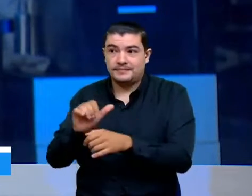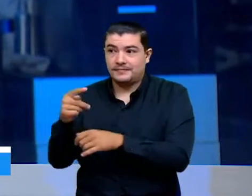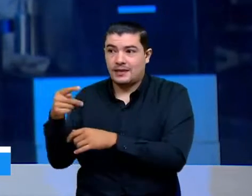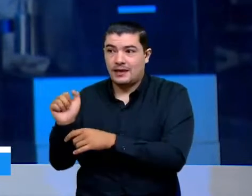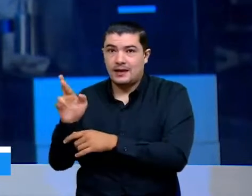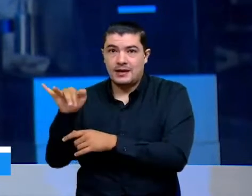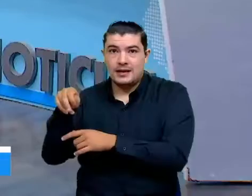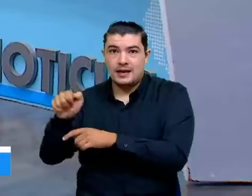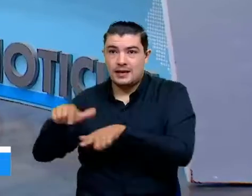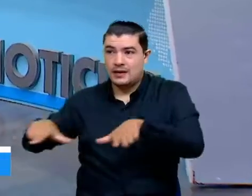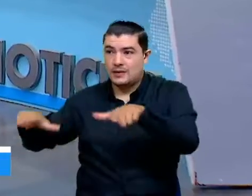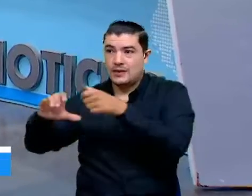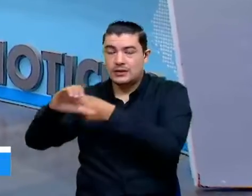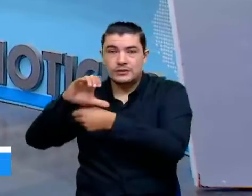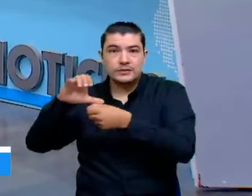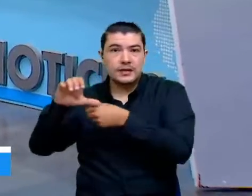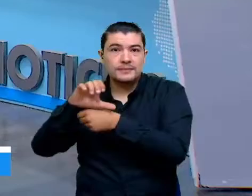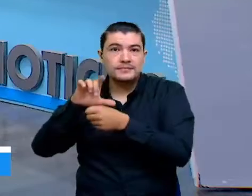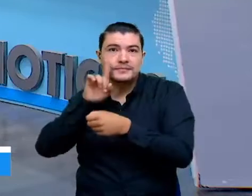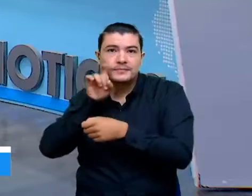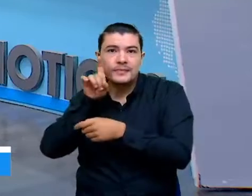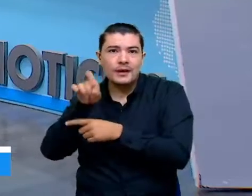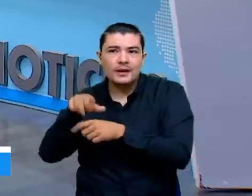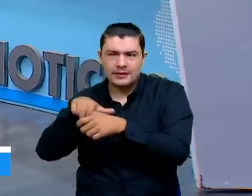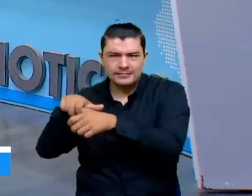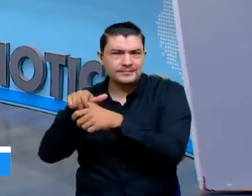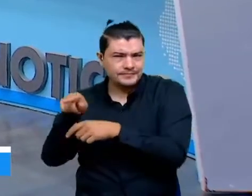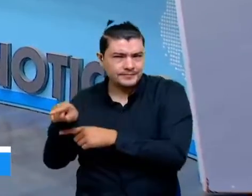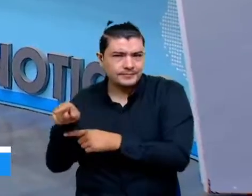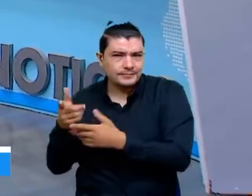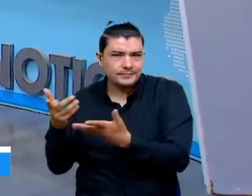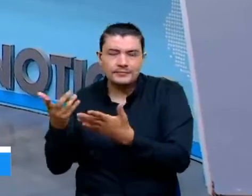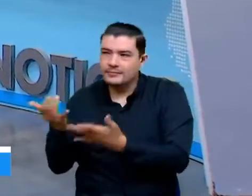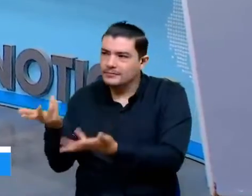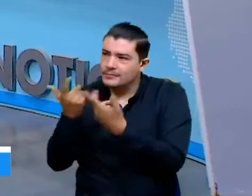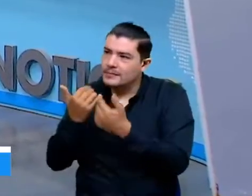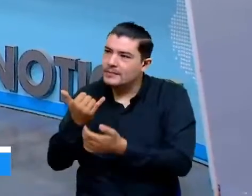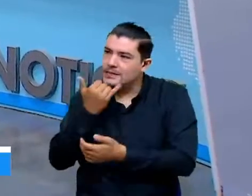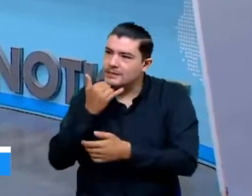Karina, buenas tardes. ¿Cómo transcurre el regreso de los viajeros?